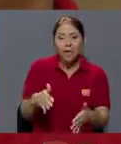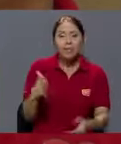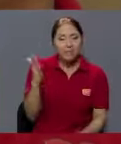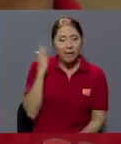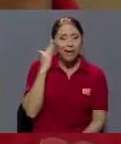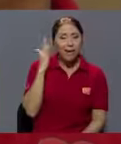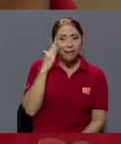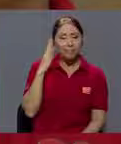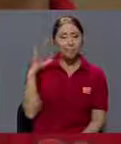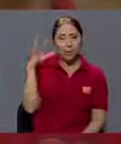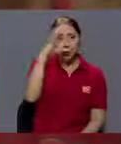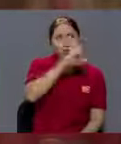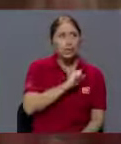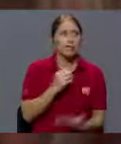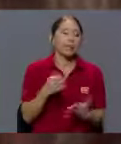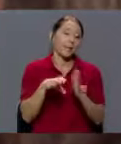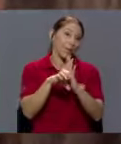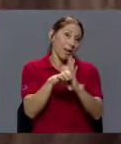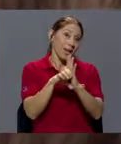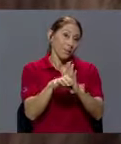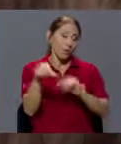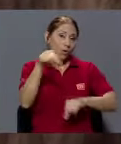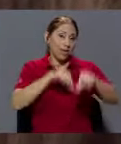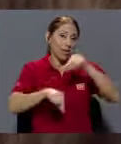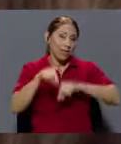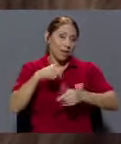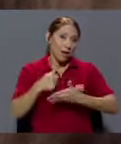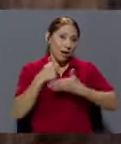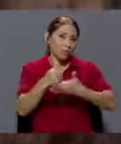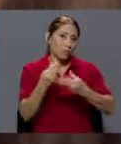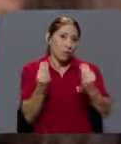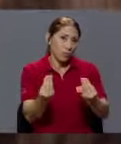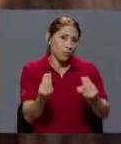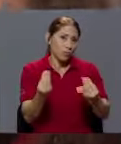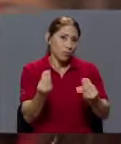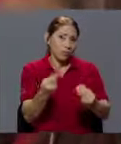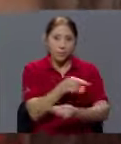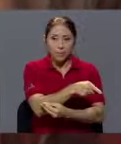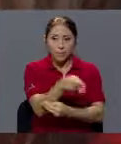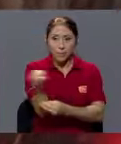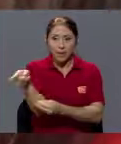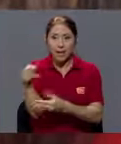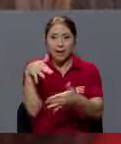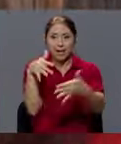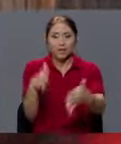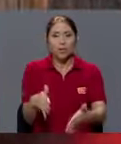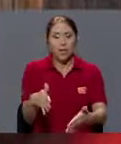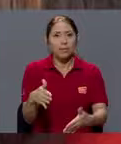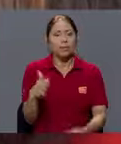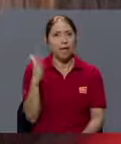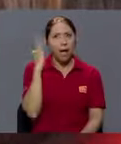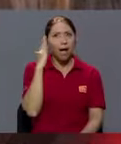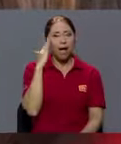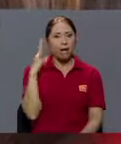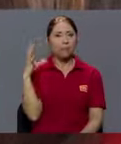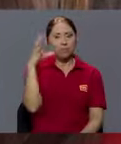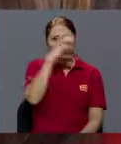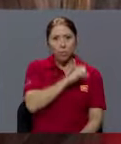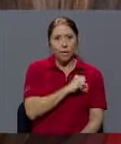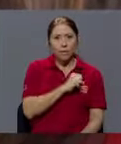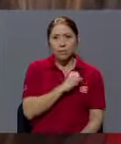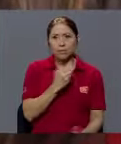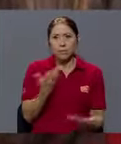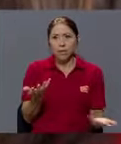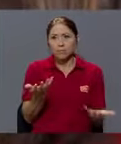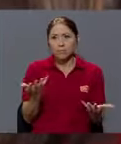nivel de ambiente. Por ejemplo, la química ayuda mucho para que el estudiante genere esa conciencia a nivel de